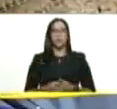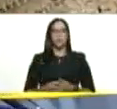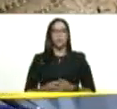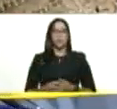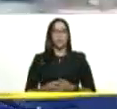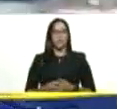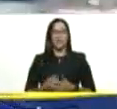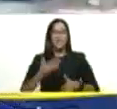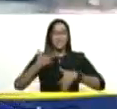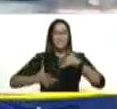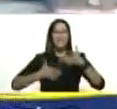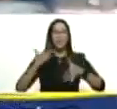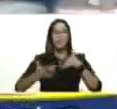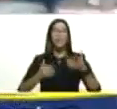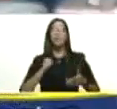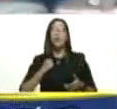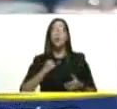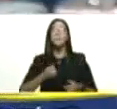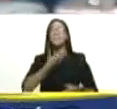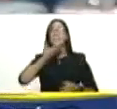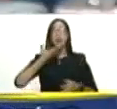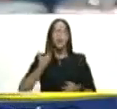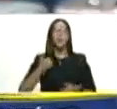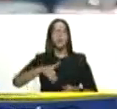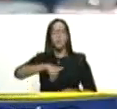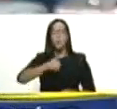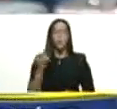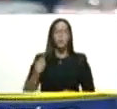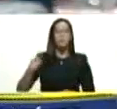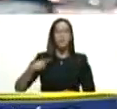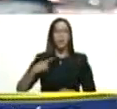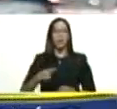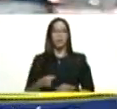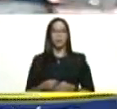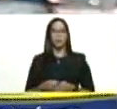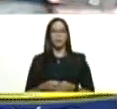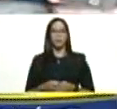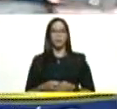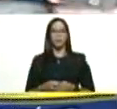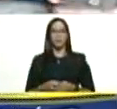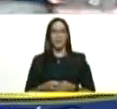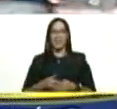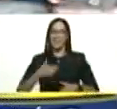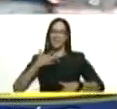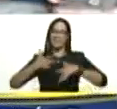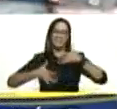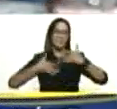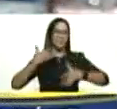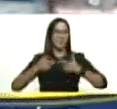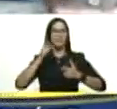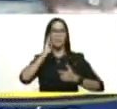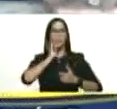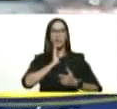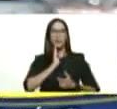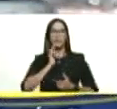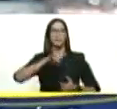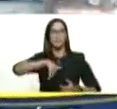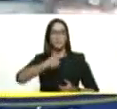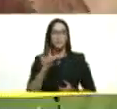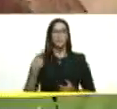Es el sentimiento cristiano más grande que podemos tener. El sentimiento bolivariano más grande que podemos